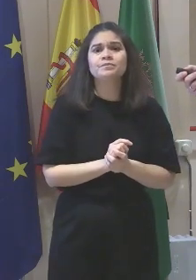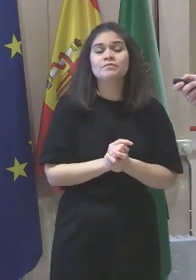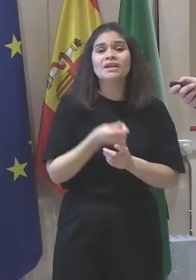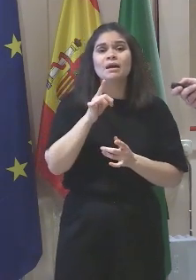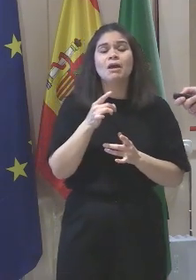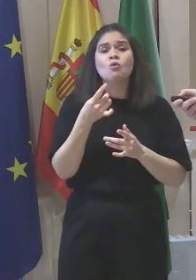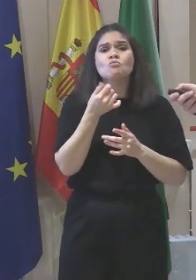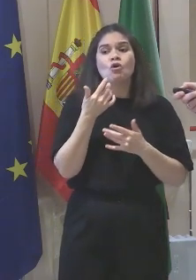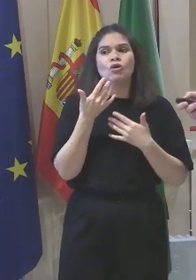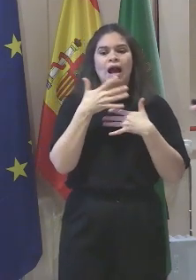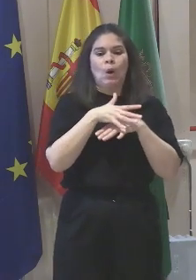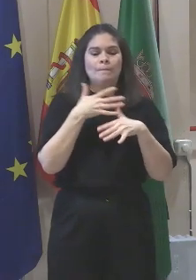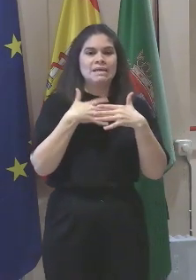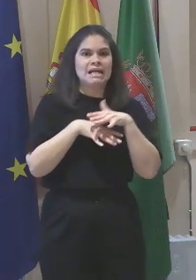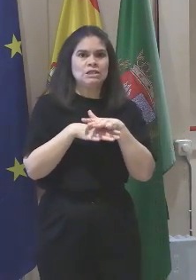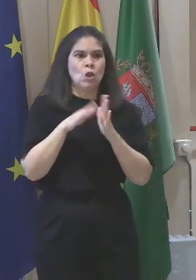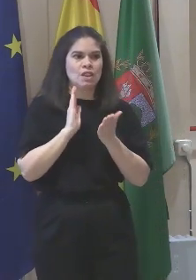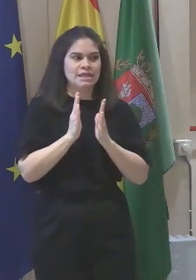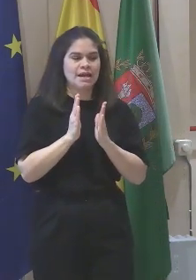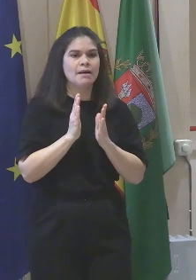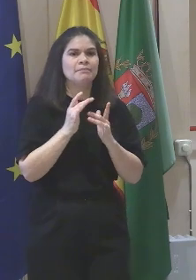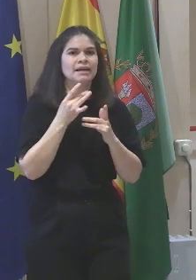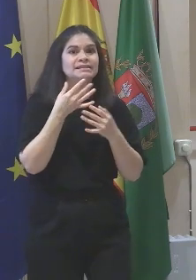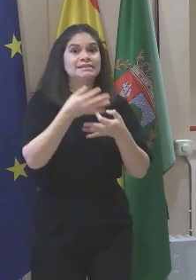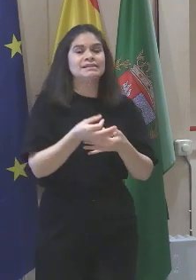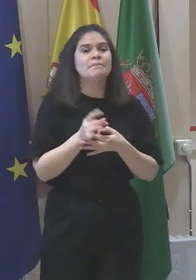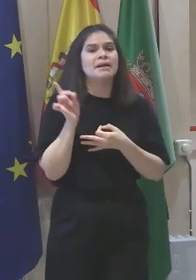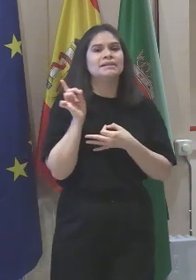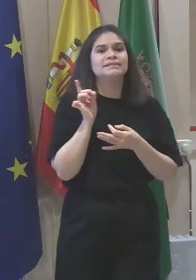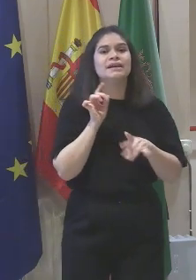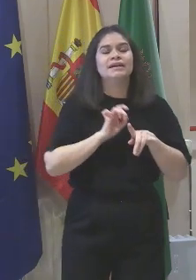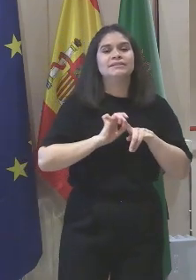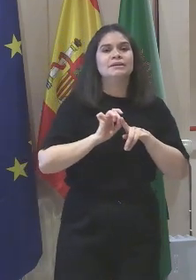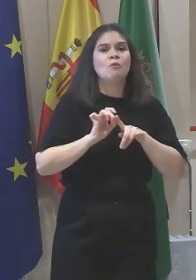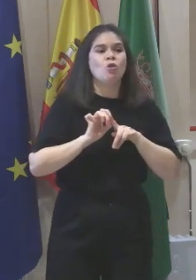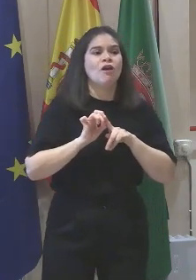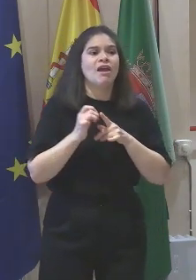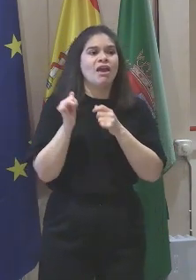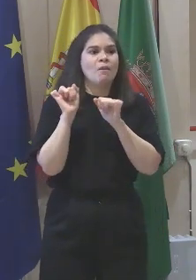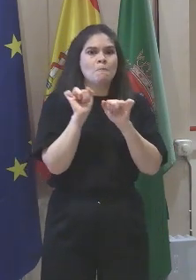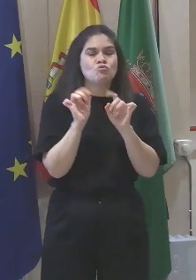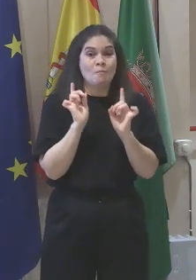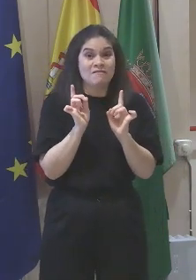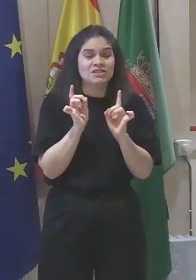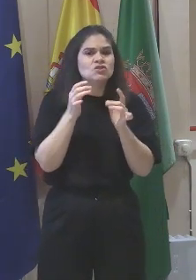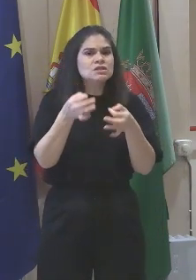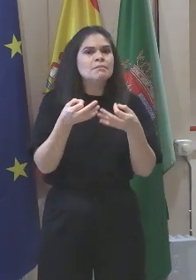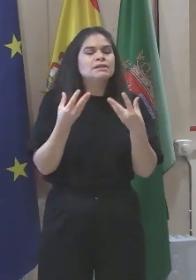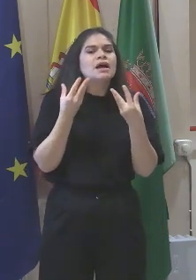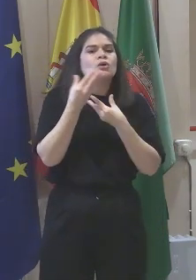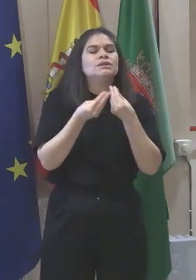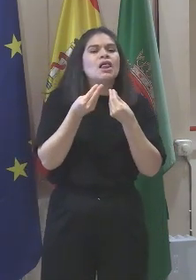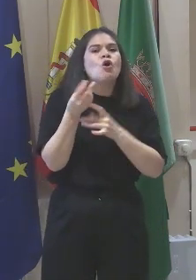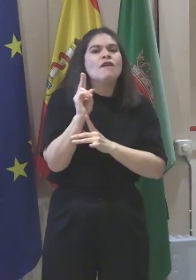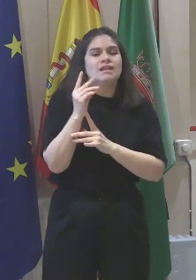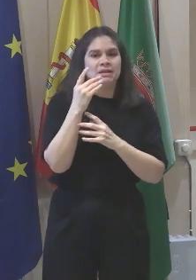de terapias, siempre en este tipo de inmunoprevención se ha utilizado junto a vitamina D. La vitamina